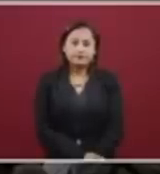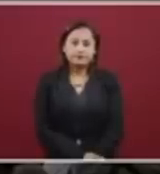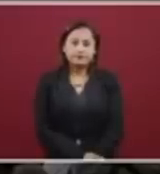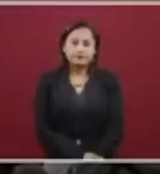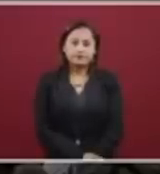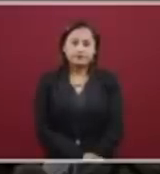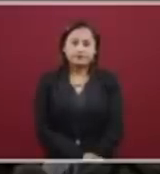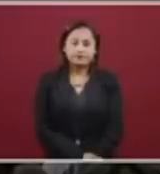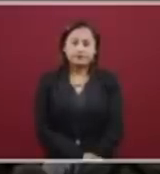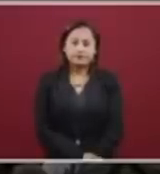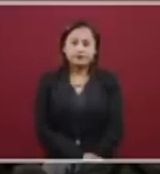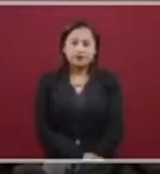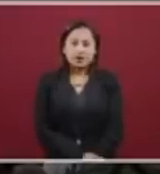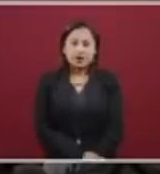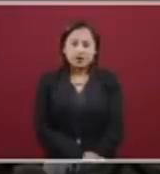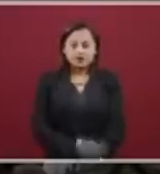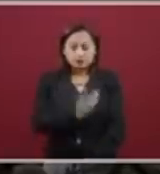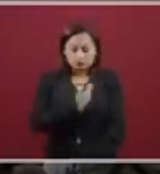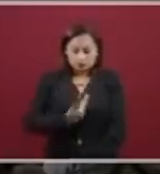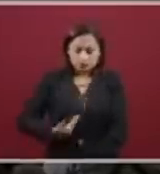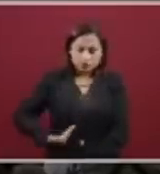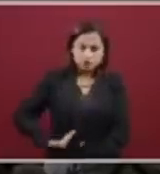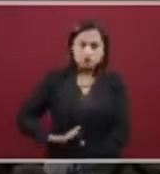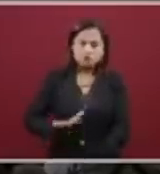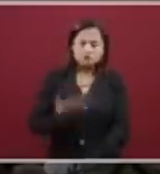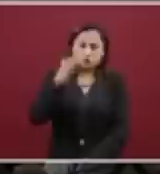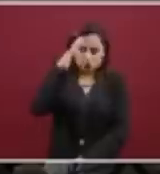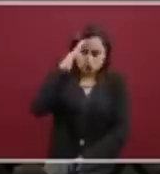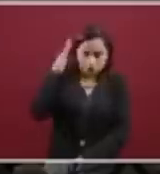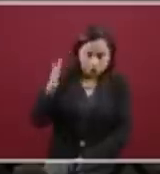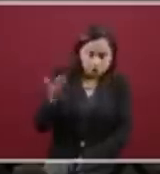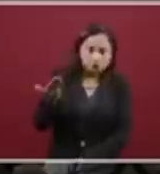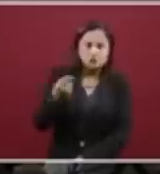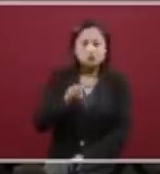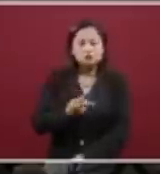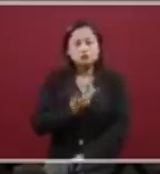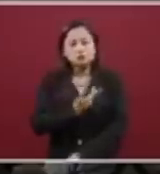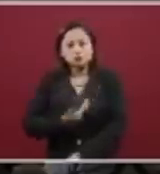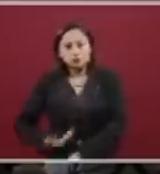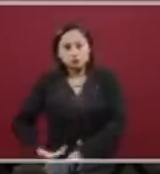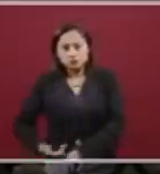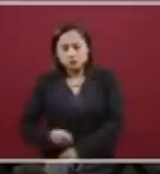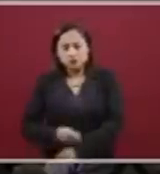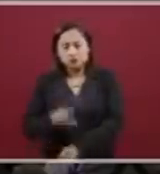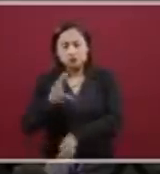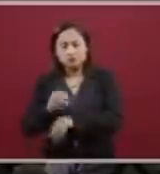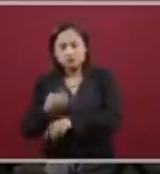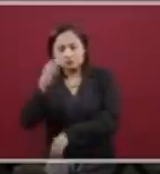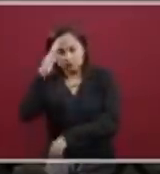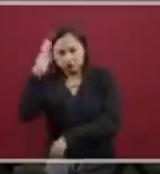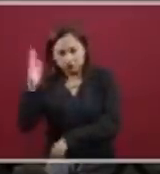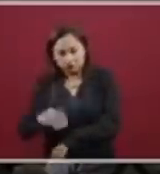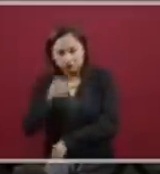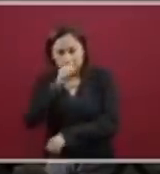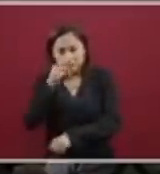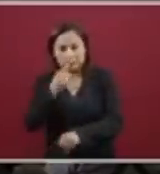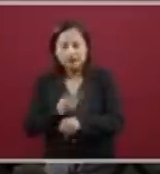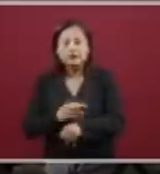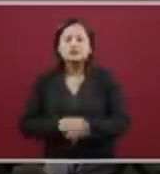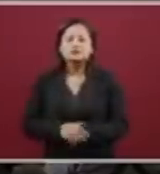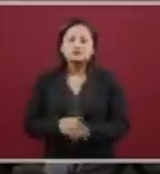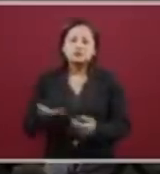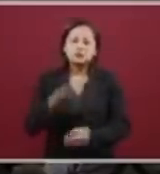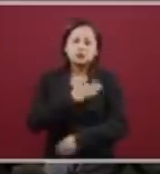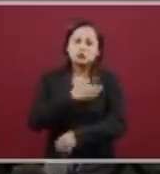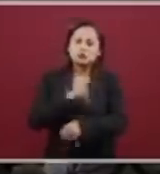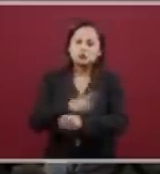presidente gracias secretario buenos días a todos bueno lo primero a tratar es que esto no es un proyecto es el inicio de una